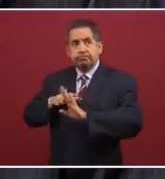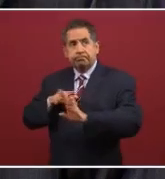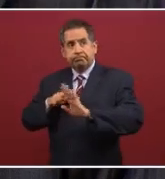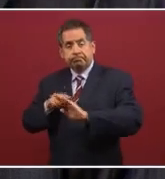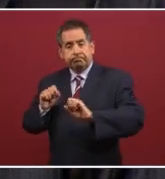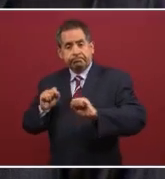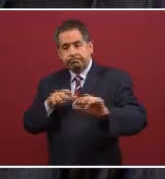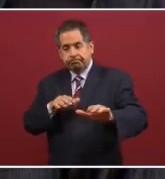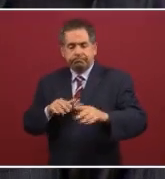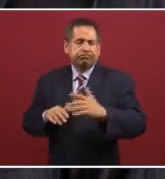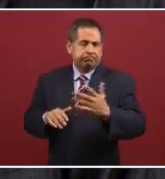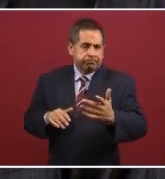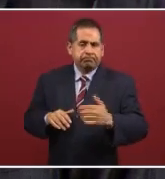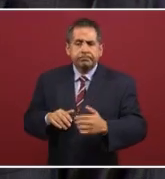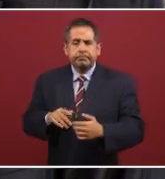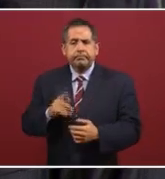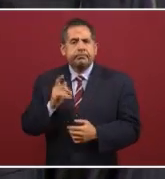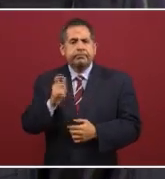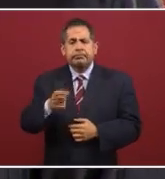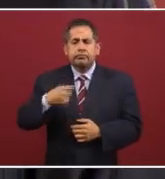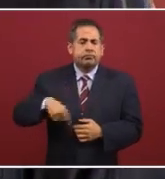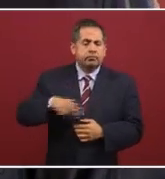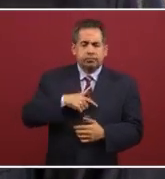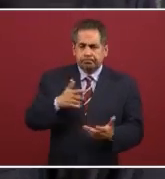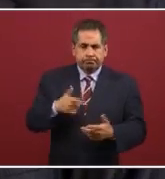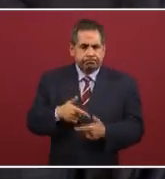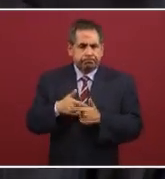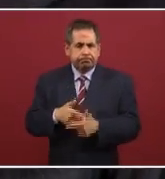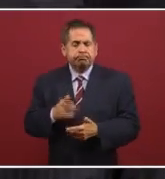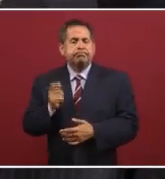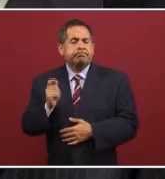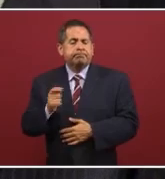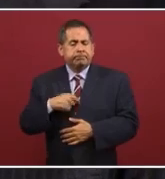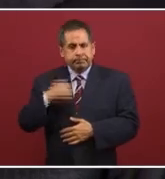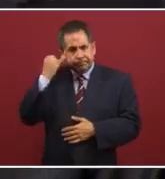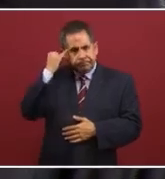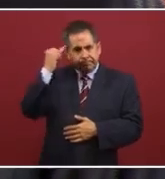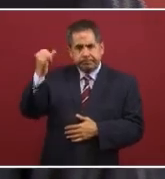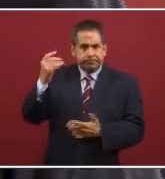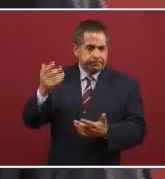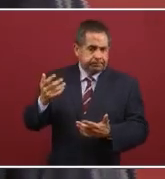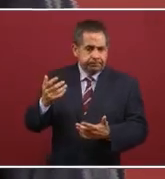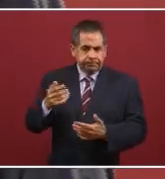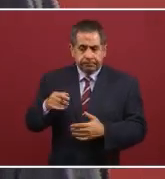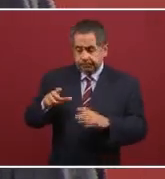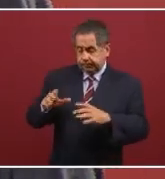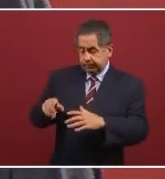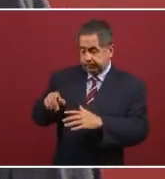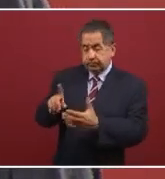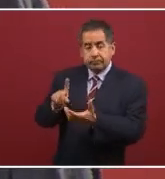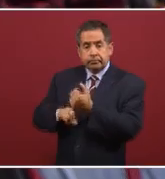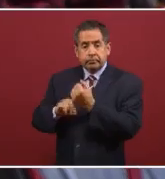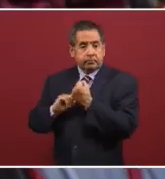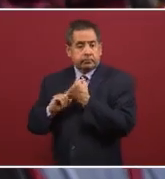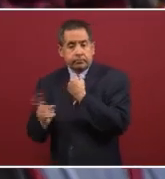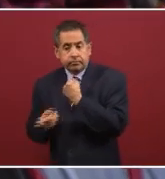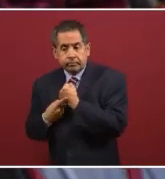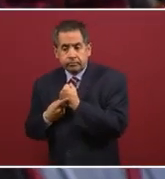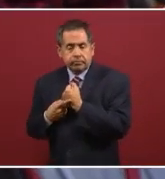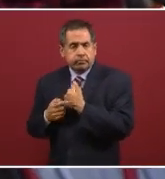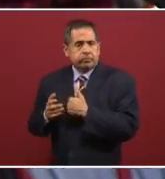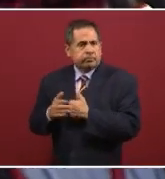para eso vamos a seguir insistiendo en atender las causas,